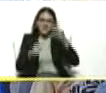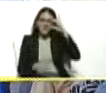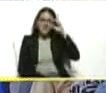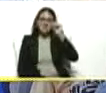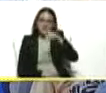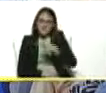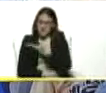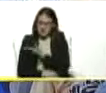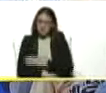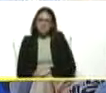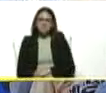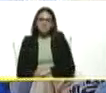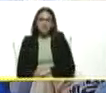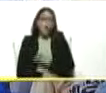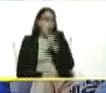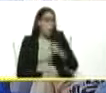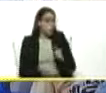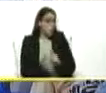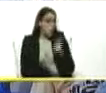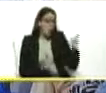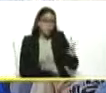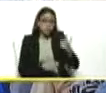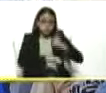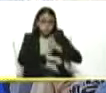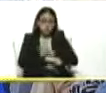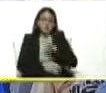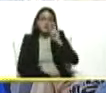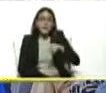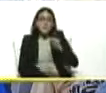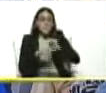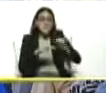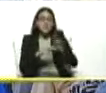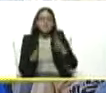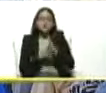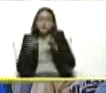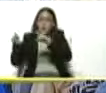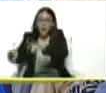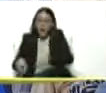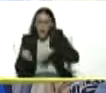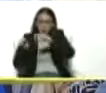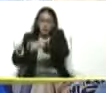compañero ministro de Agricultura,